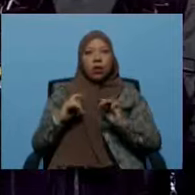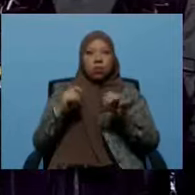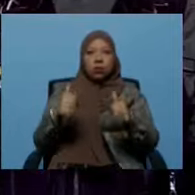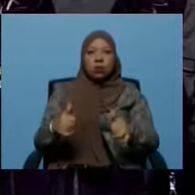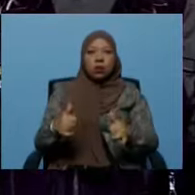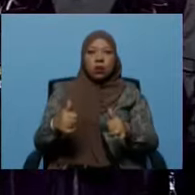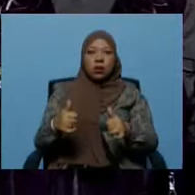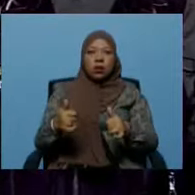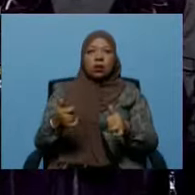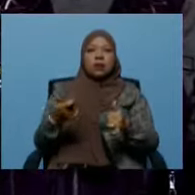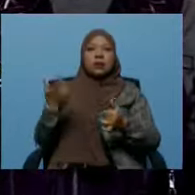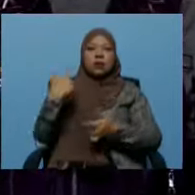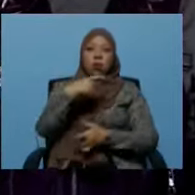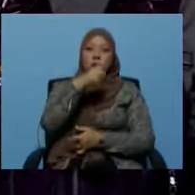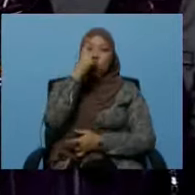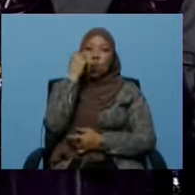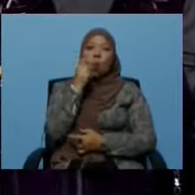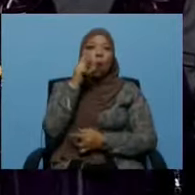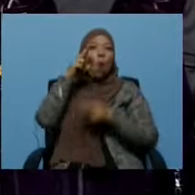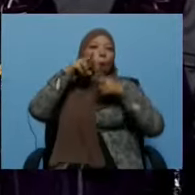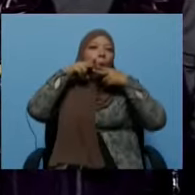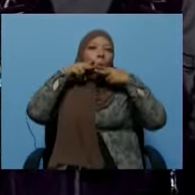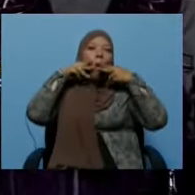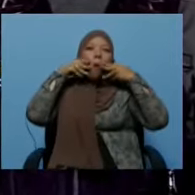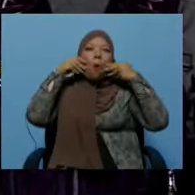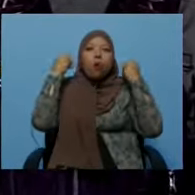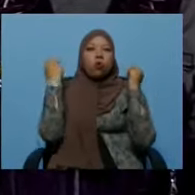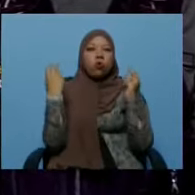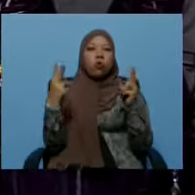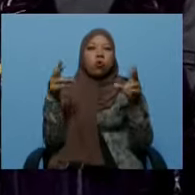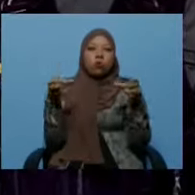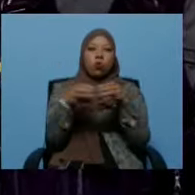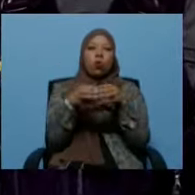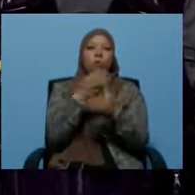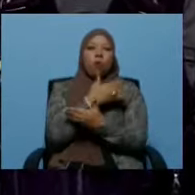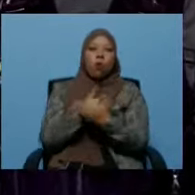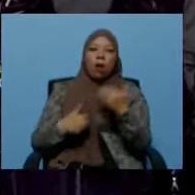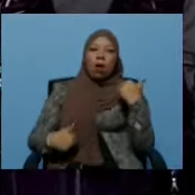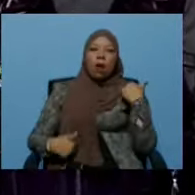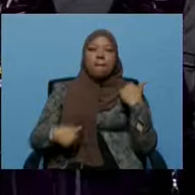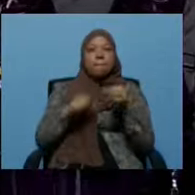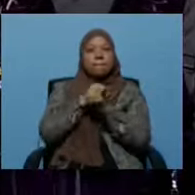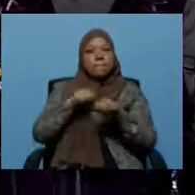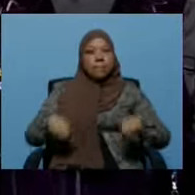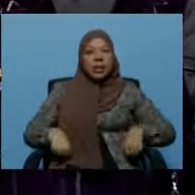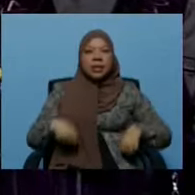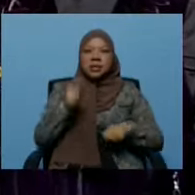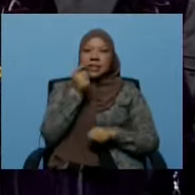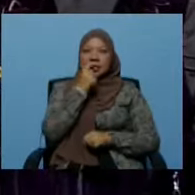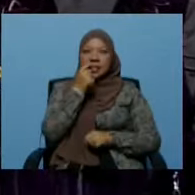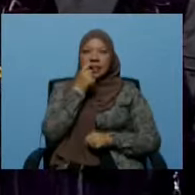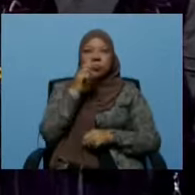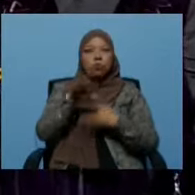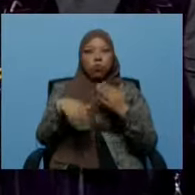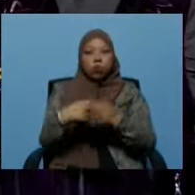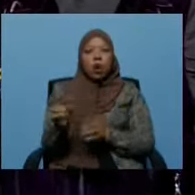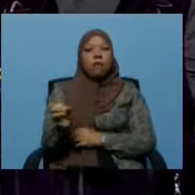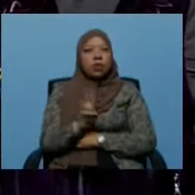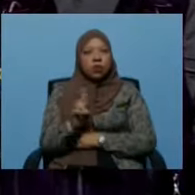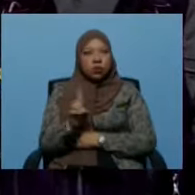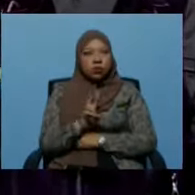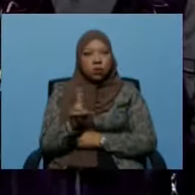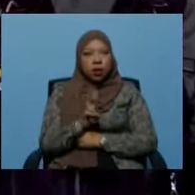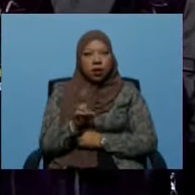con el pecho henchido de orgullo por esta Guardia Nacional Bolivariana que se despliega por el país y que